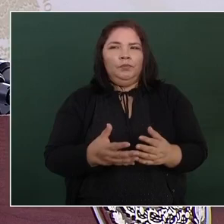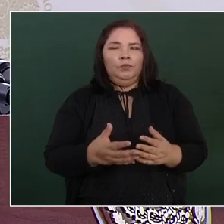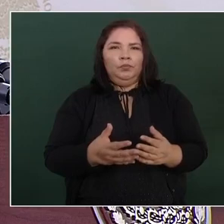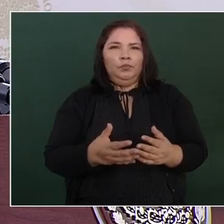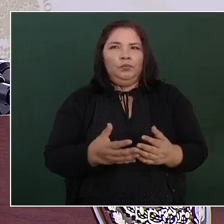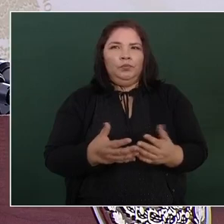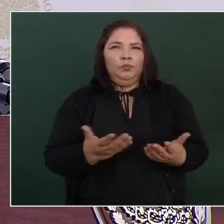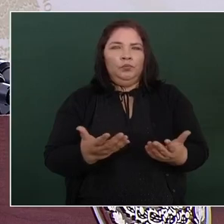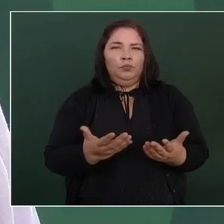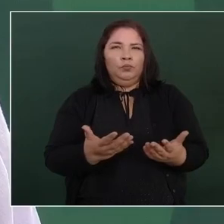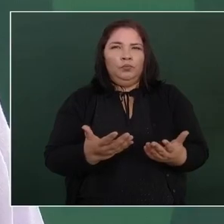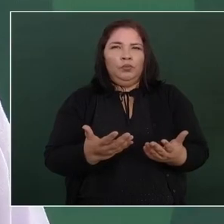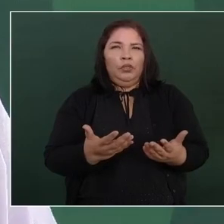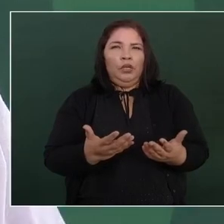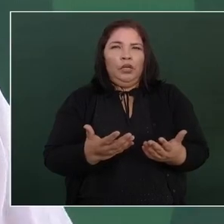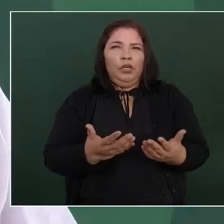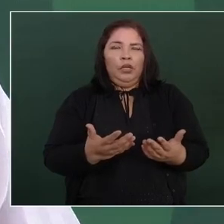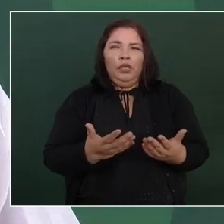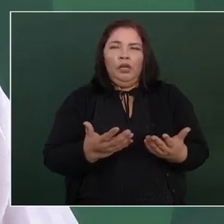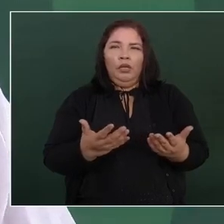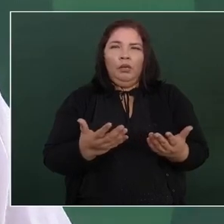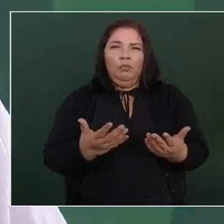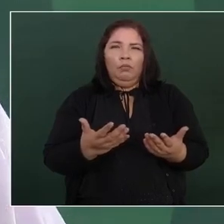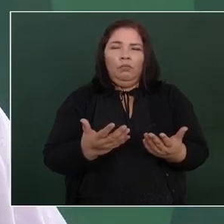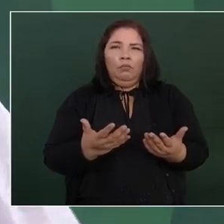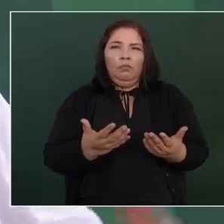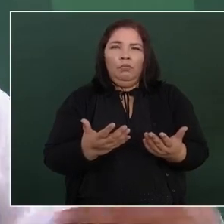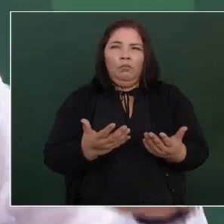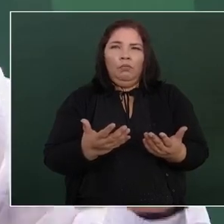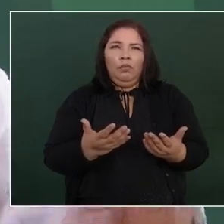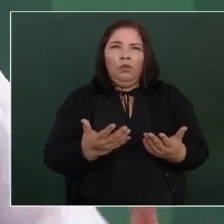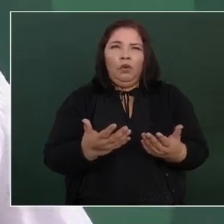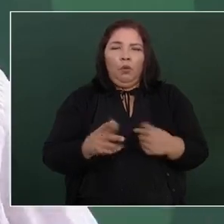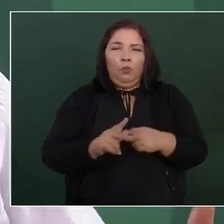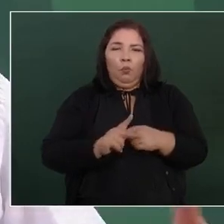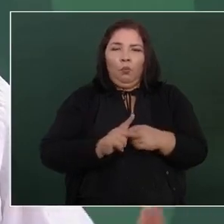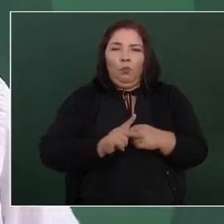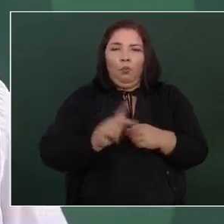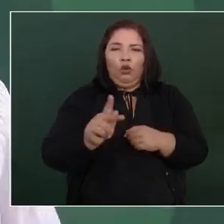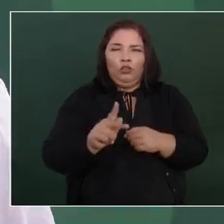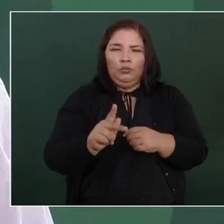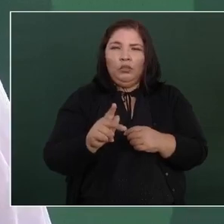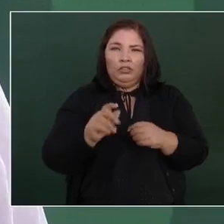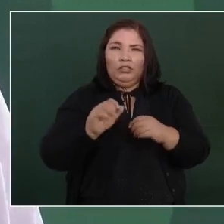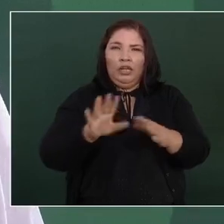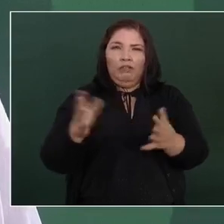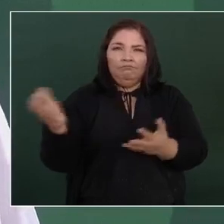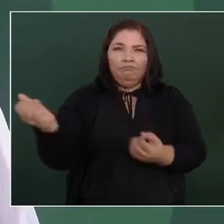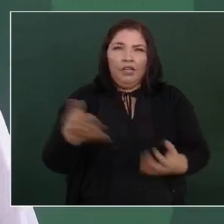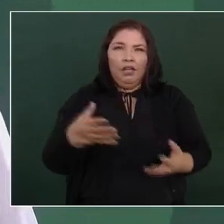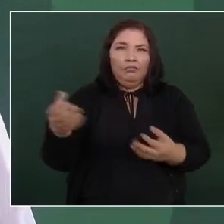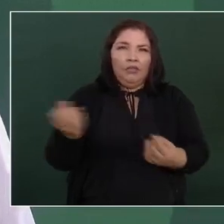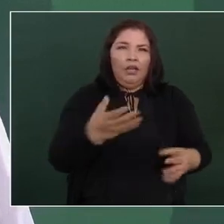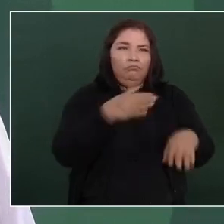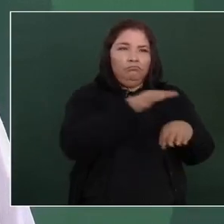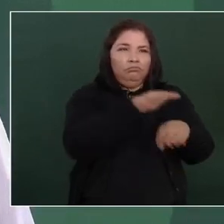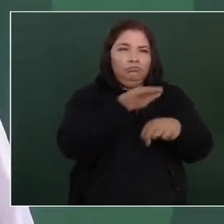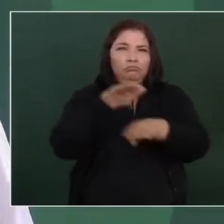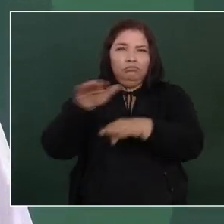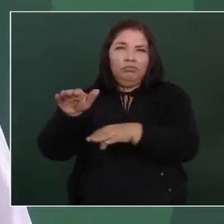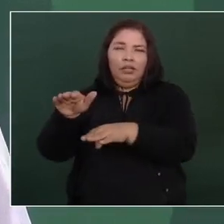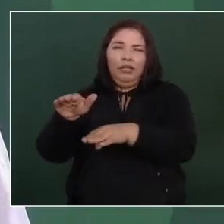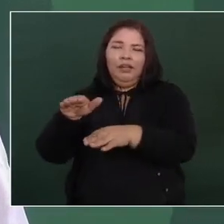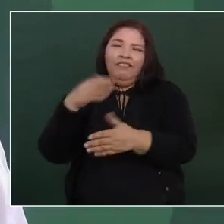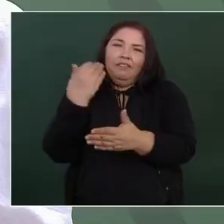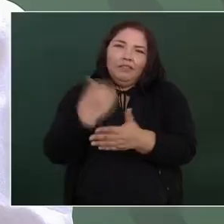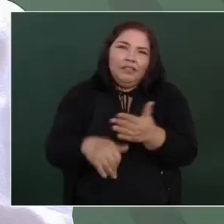no nos garantizan en el corto plazo tener todos los paquetes de